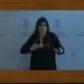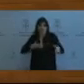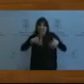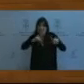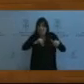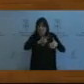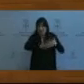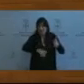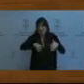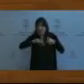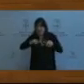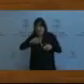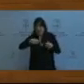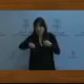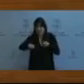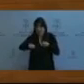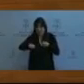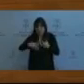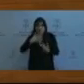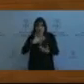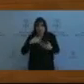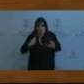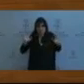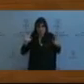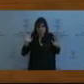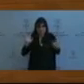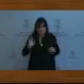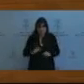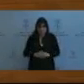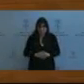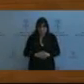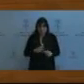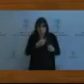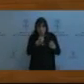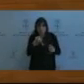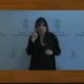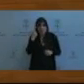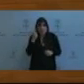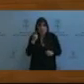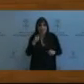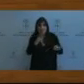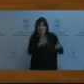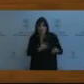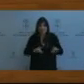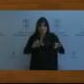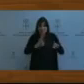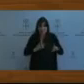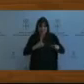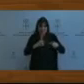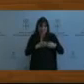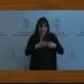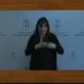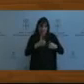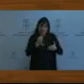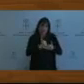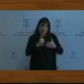si así lo desean. Y ustedes saben que desde el Banco de Tierras de Asturias se ha puesto en marcha desde hace ya tres años un plan